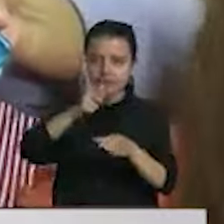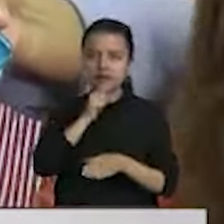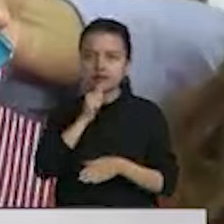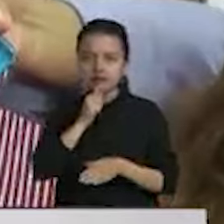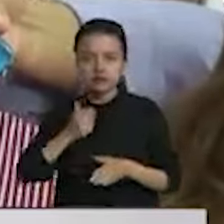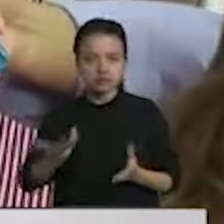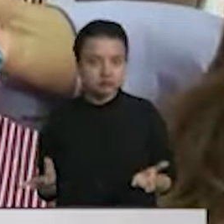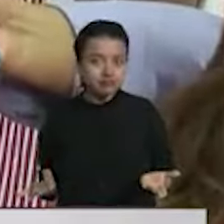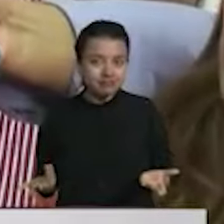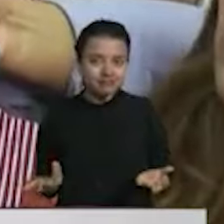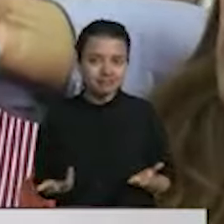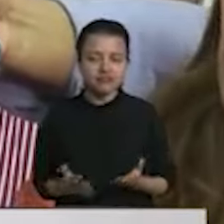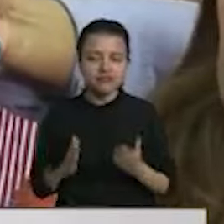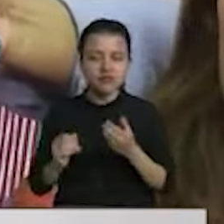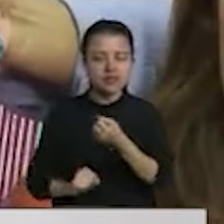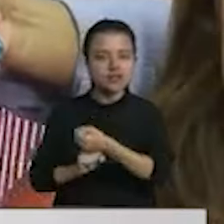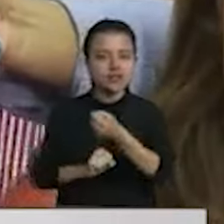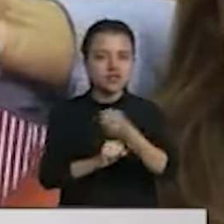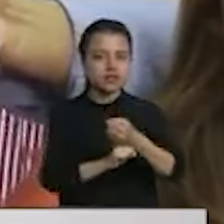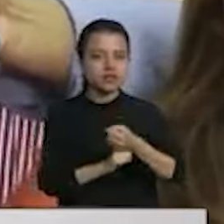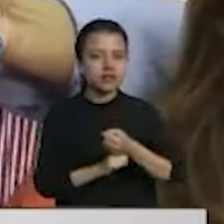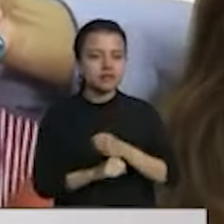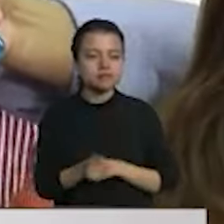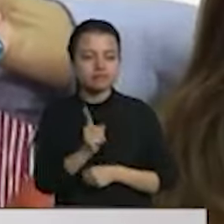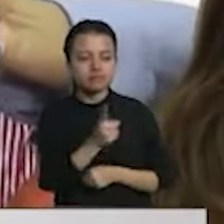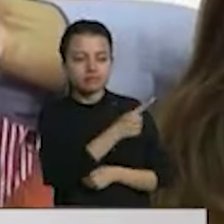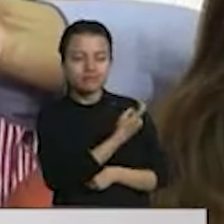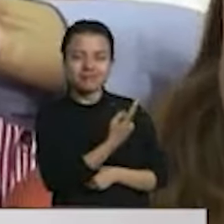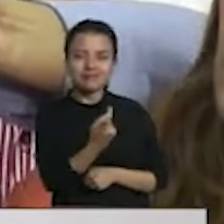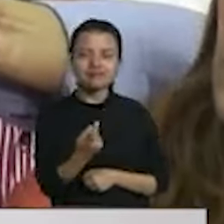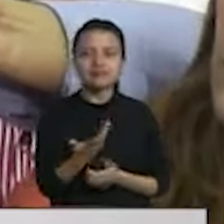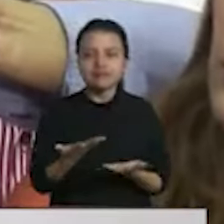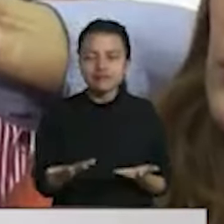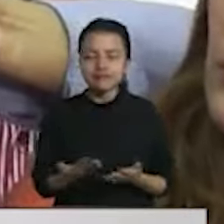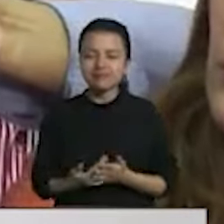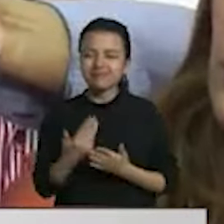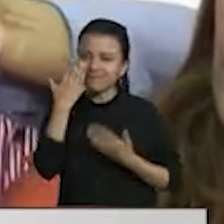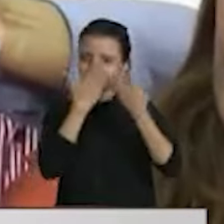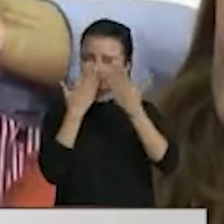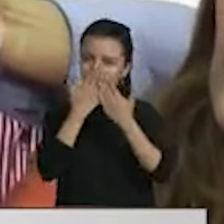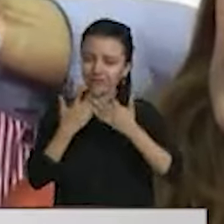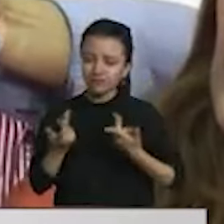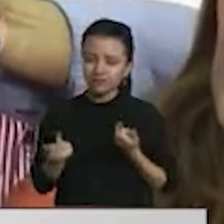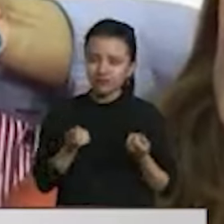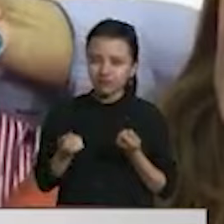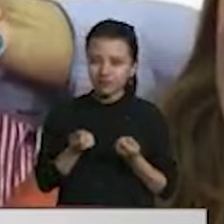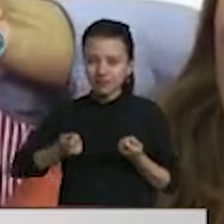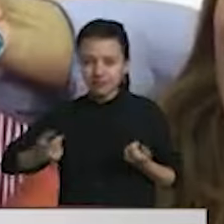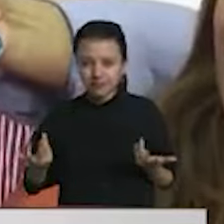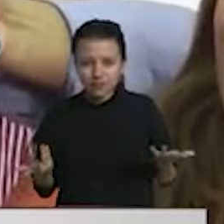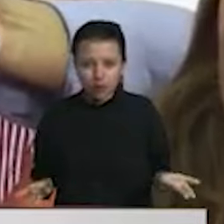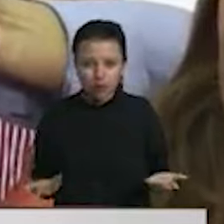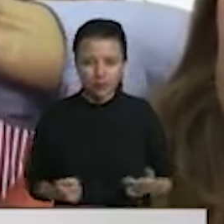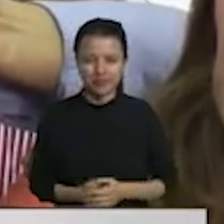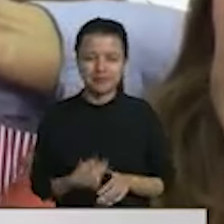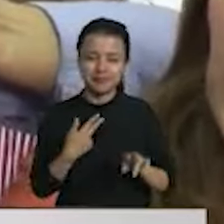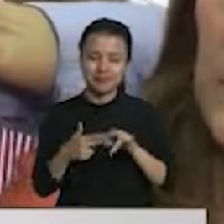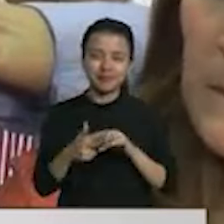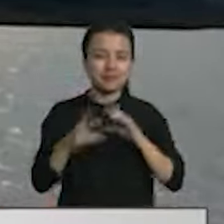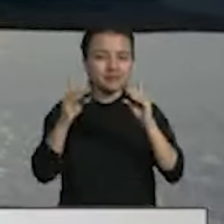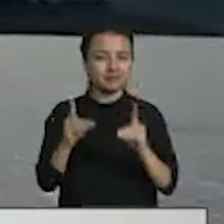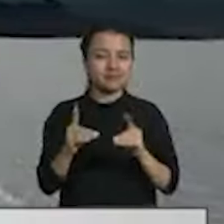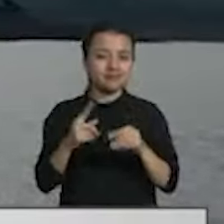pozos profundos para que no tengan ese problema. Digamos que se ha logrado mitigar el problema, pero tenemos que tomar medidas a